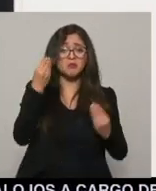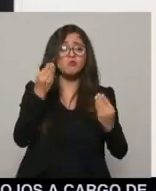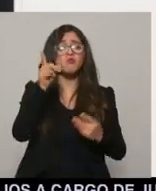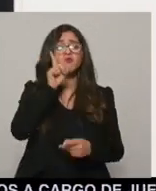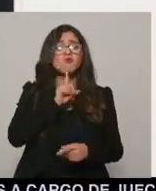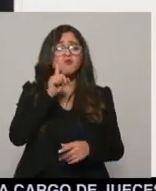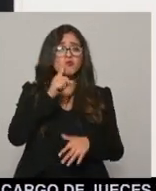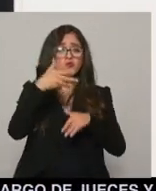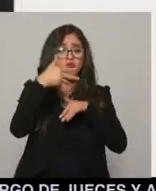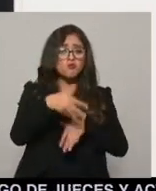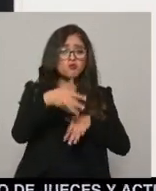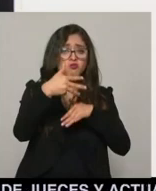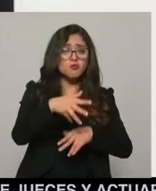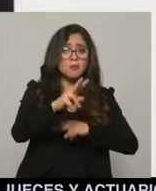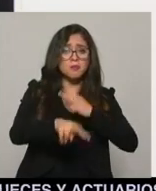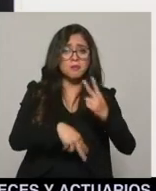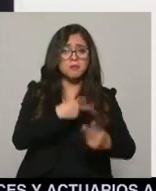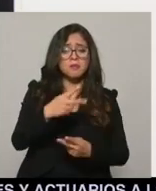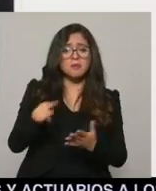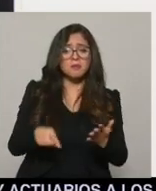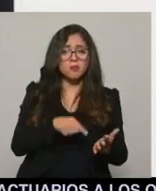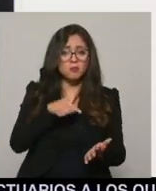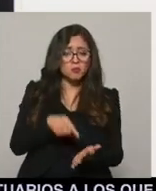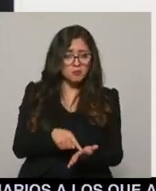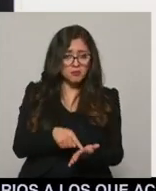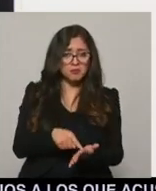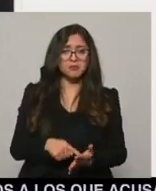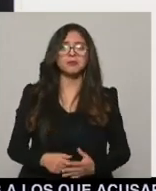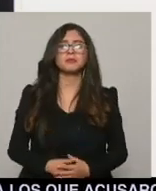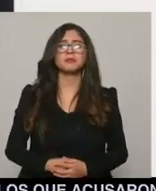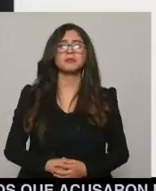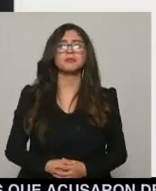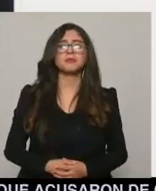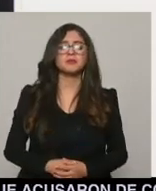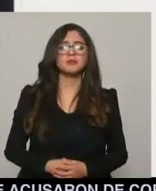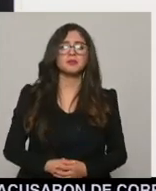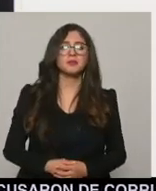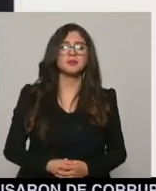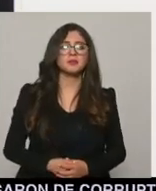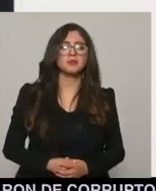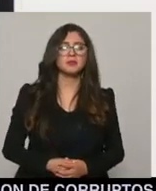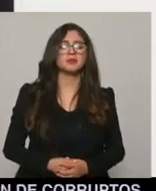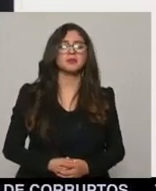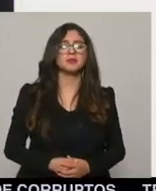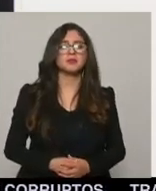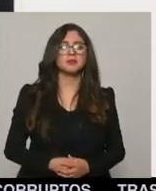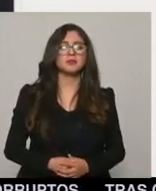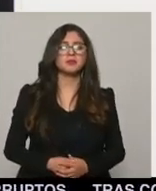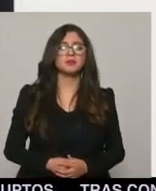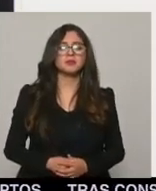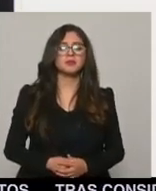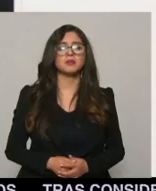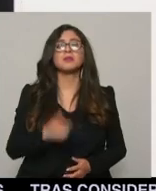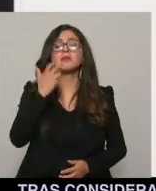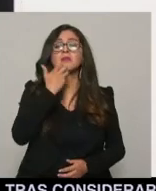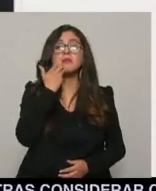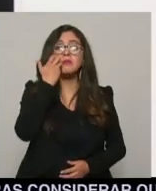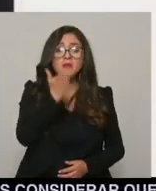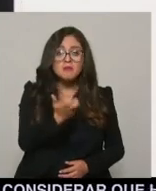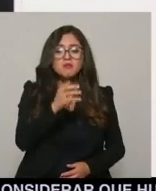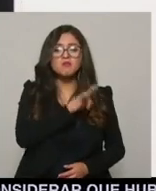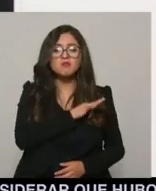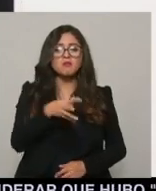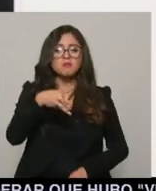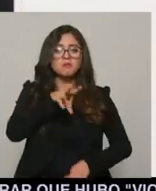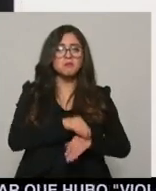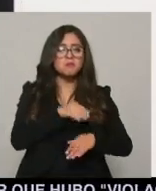protestaron en ese lugar. Y lo que queremos es que nos dé acceso con bastante tiempo para poder hacer